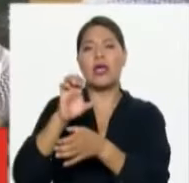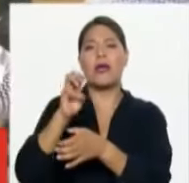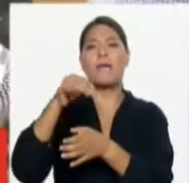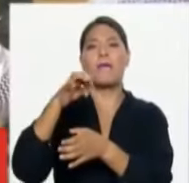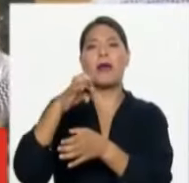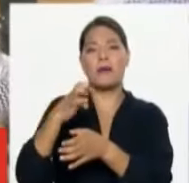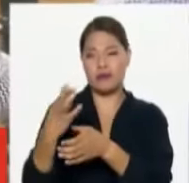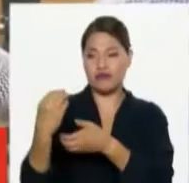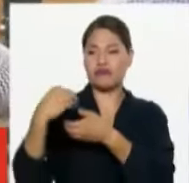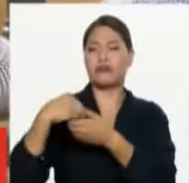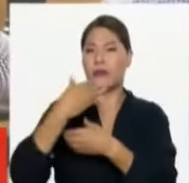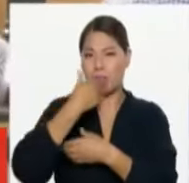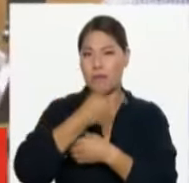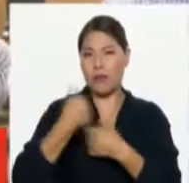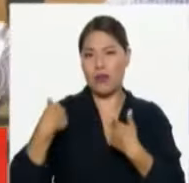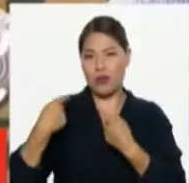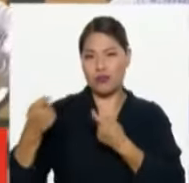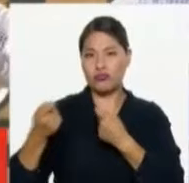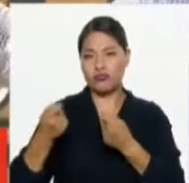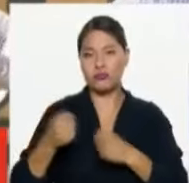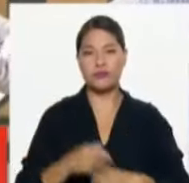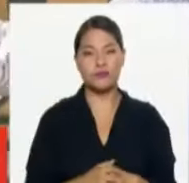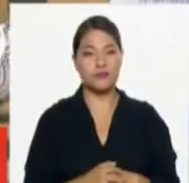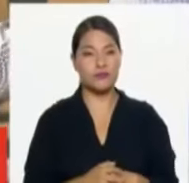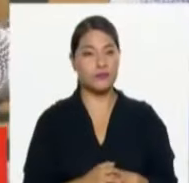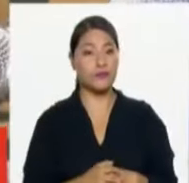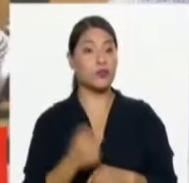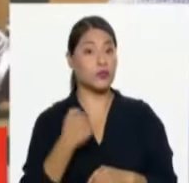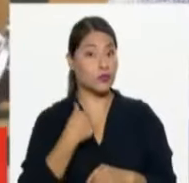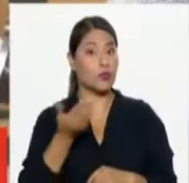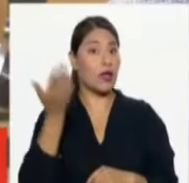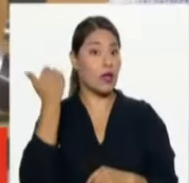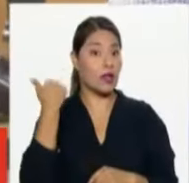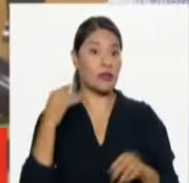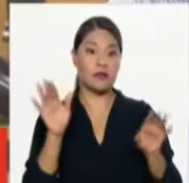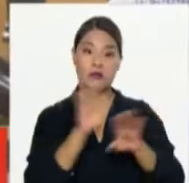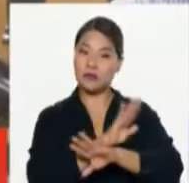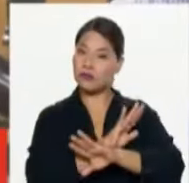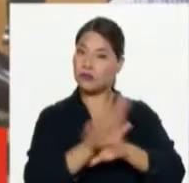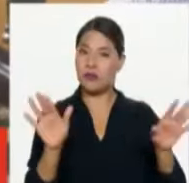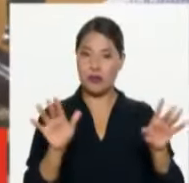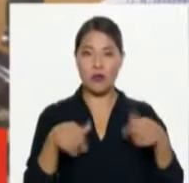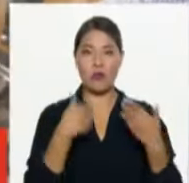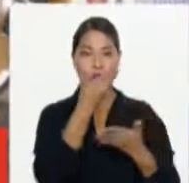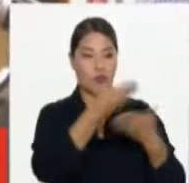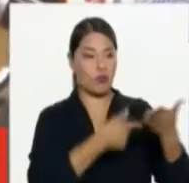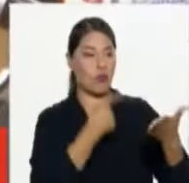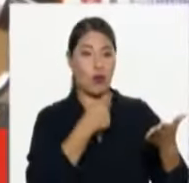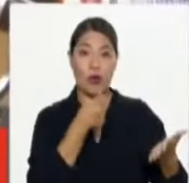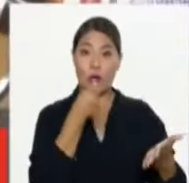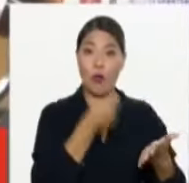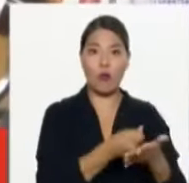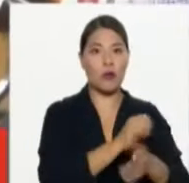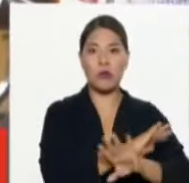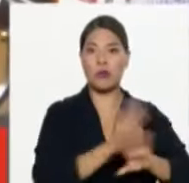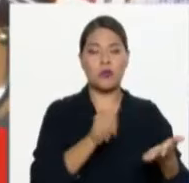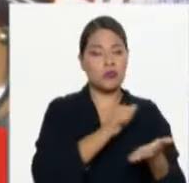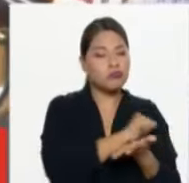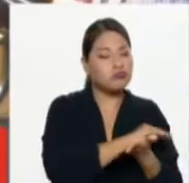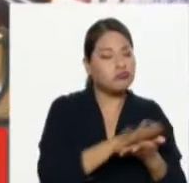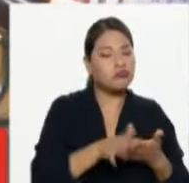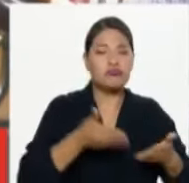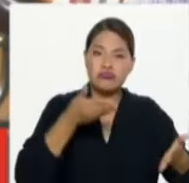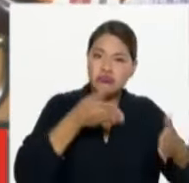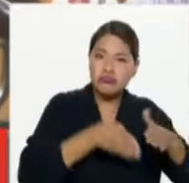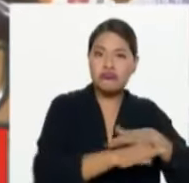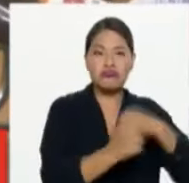hemos pedido nosotros es suprimir todo cobro a la población vulnerable. Con DNI, hermano, te das cuenta, ¿no?